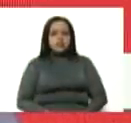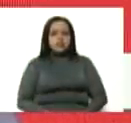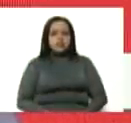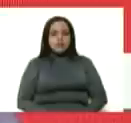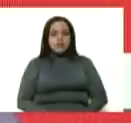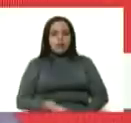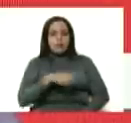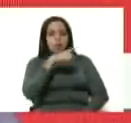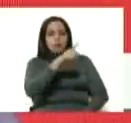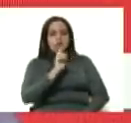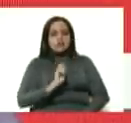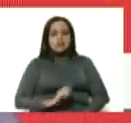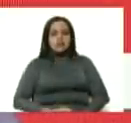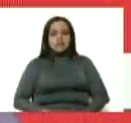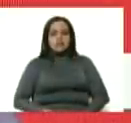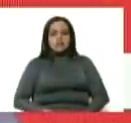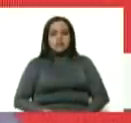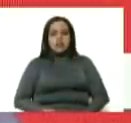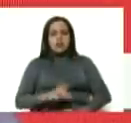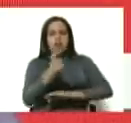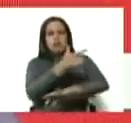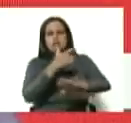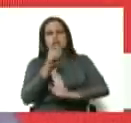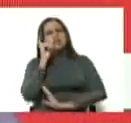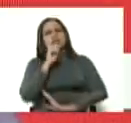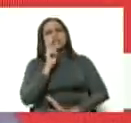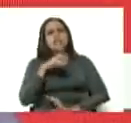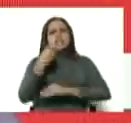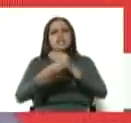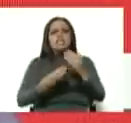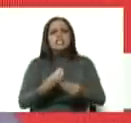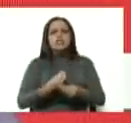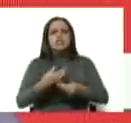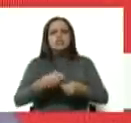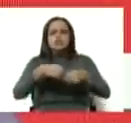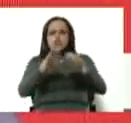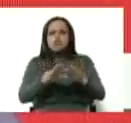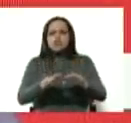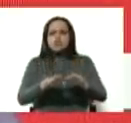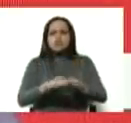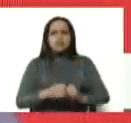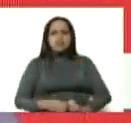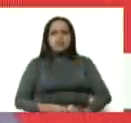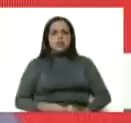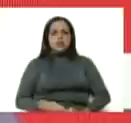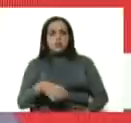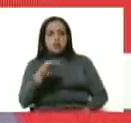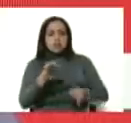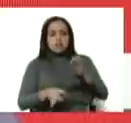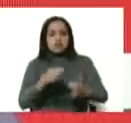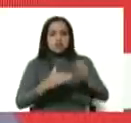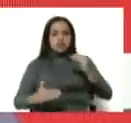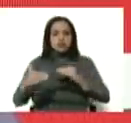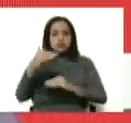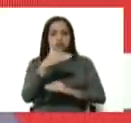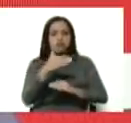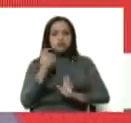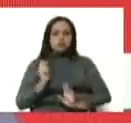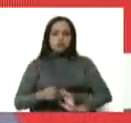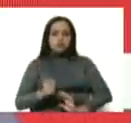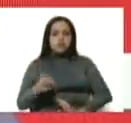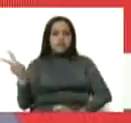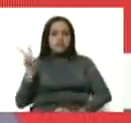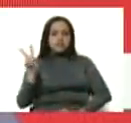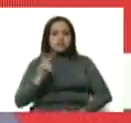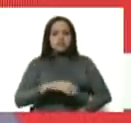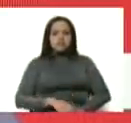ese panfleto de transición que fue debidamente anulado en su oportunidad por el Tribunal Supremo de Justicia de